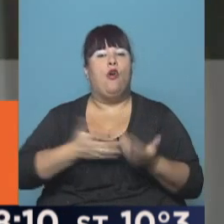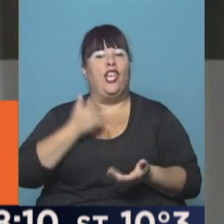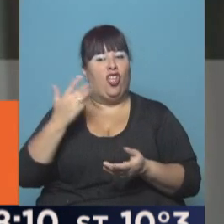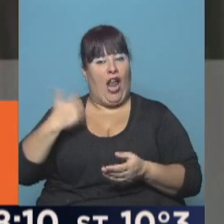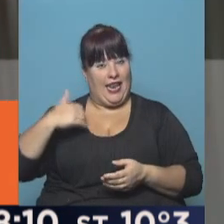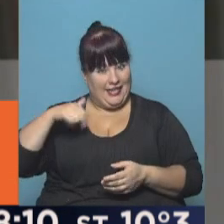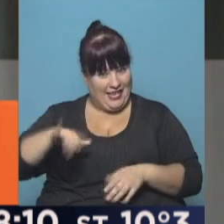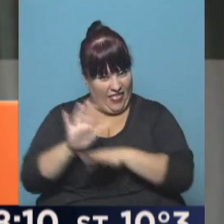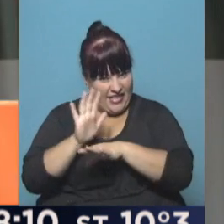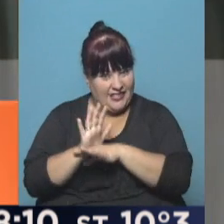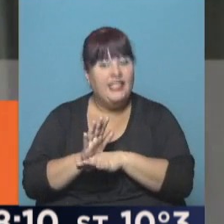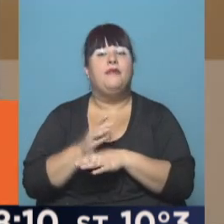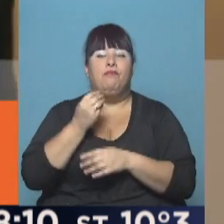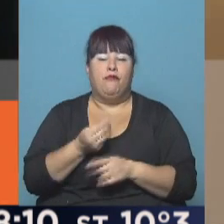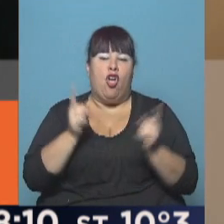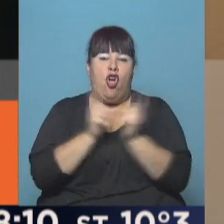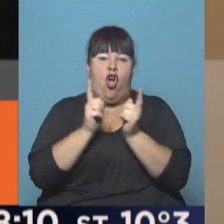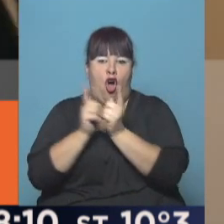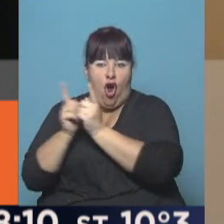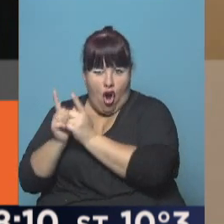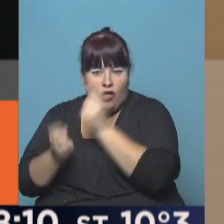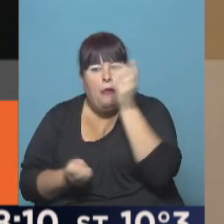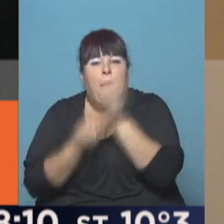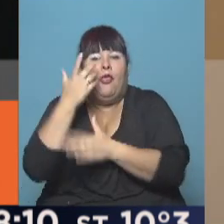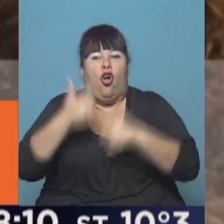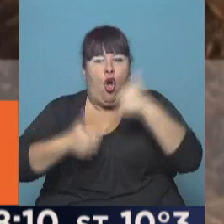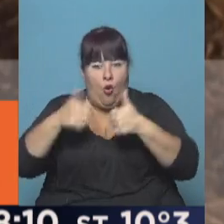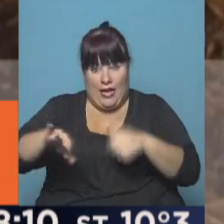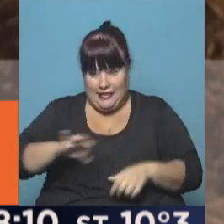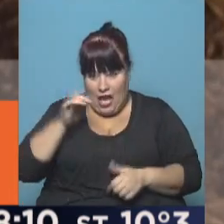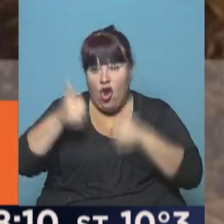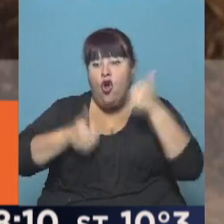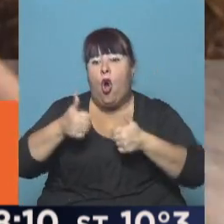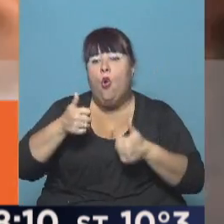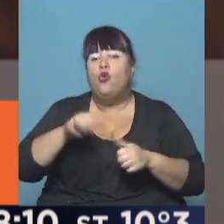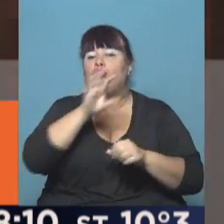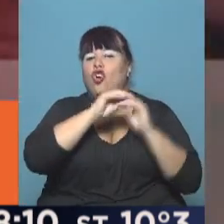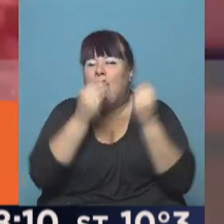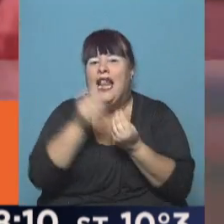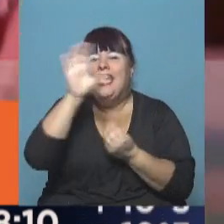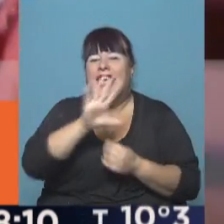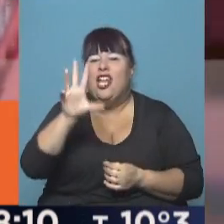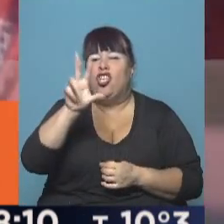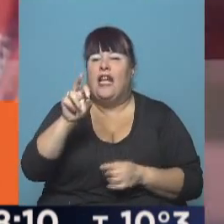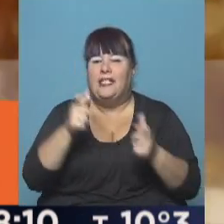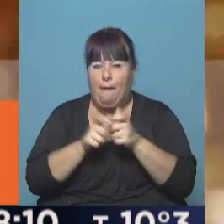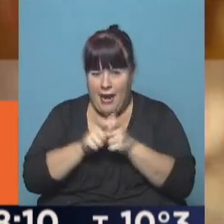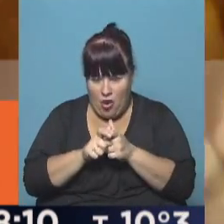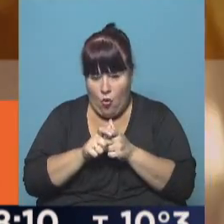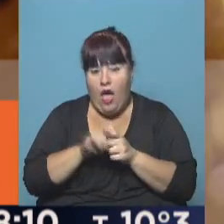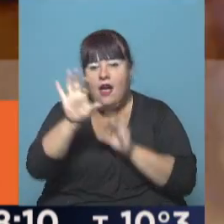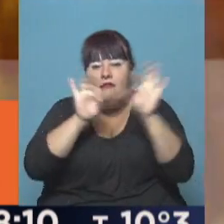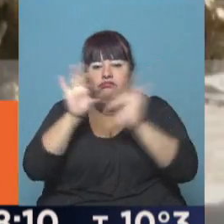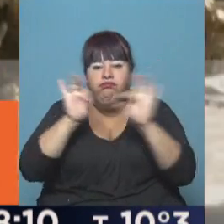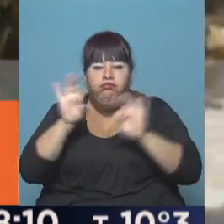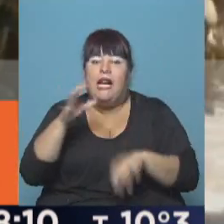argentinos conformado por cortometrajes surgido de un concurso este año en el concurso se presentaron 530 proyectos de los cuales se